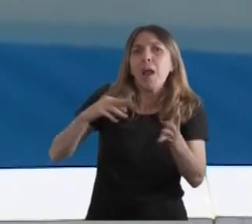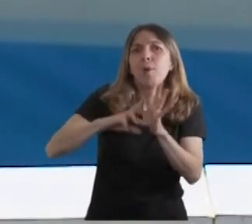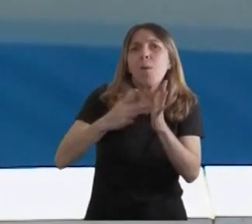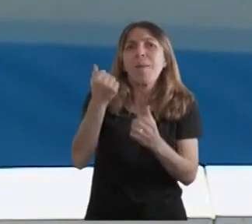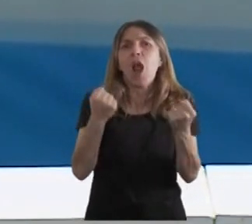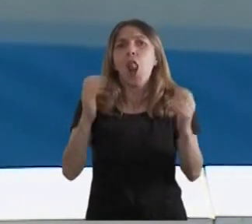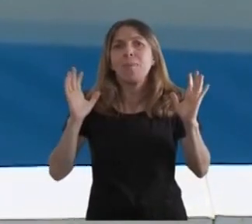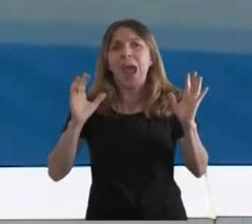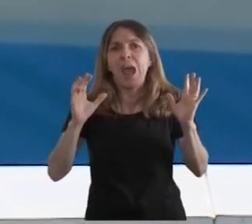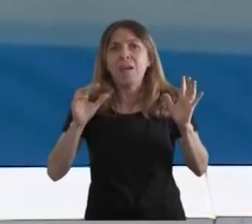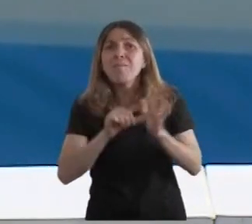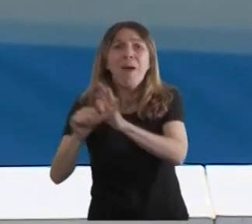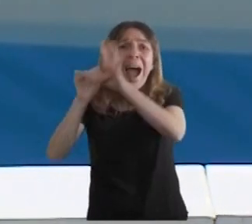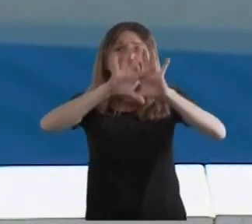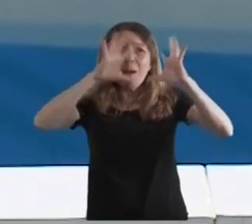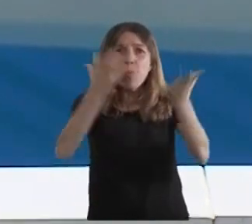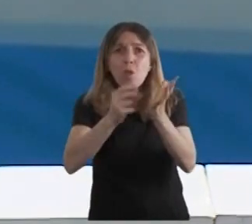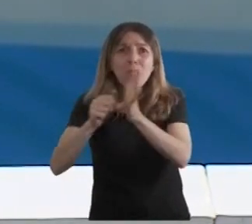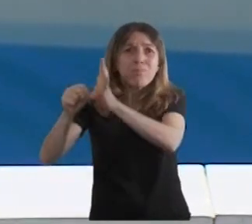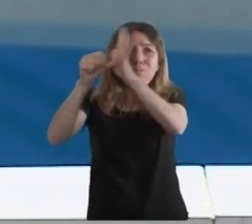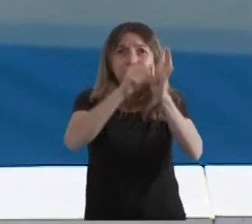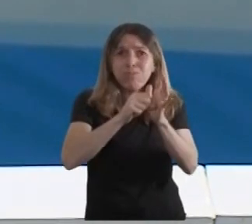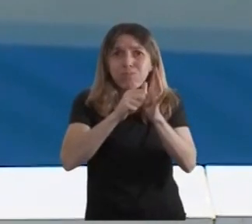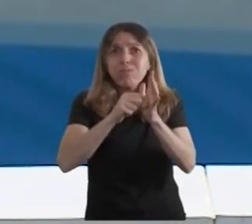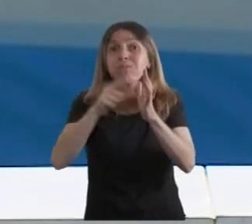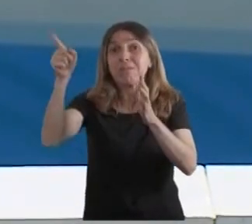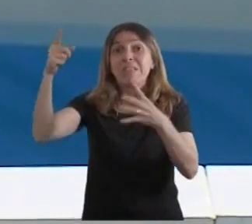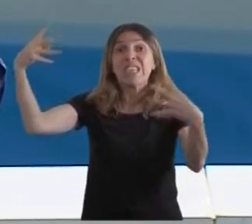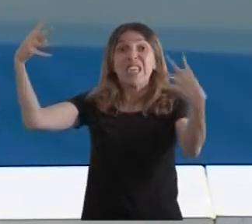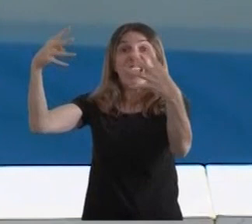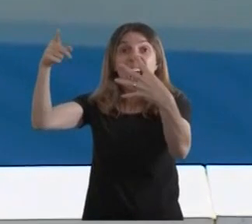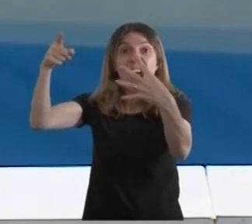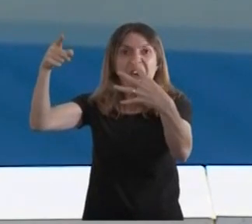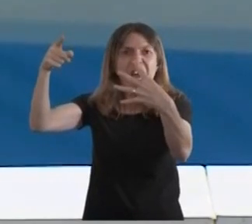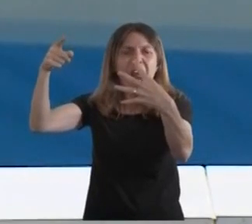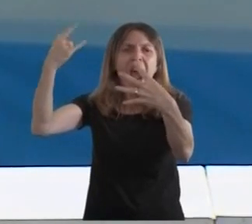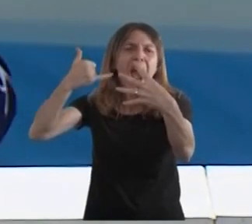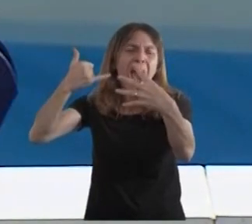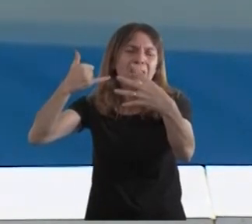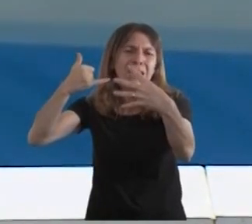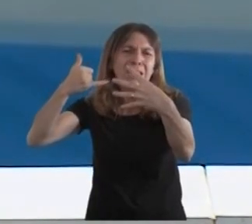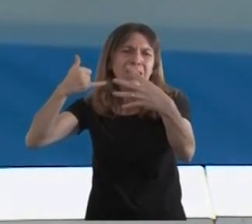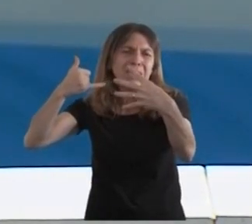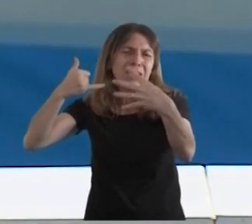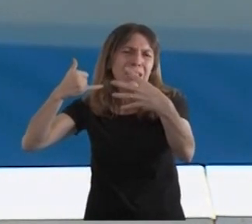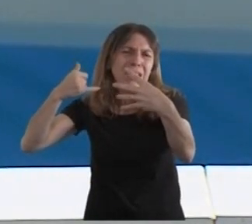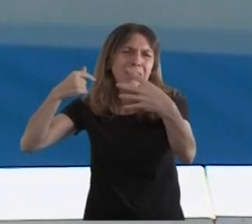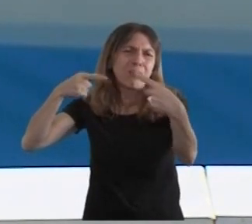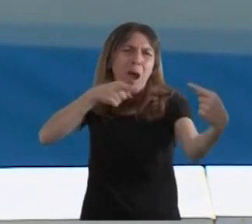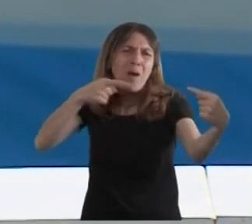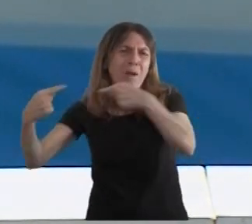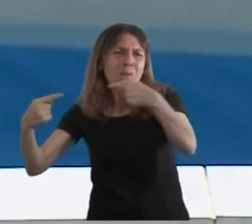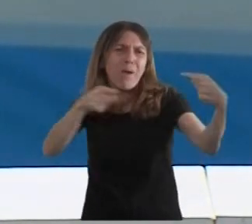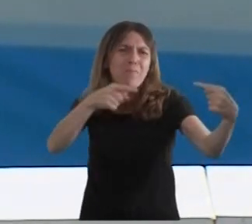sufre el mundo es quizás guerra ha desatado una lucha tremenda por los alimentos